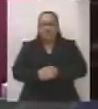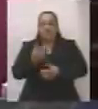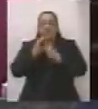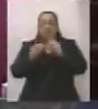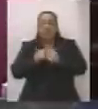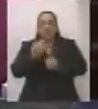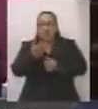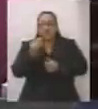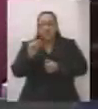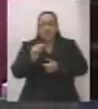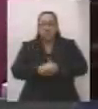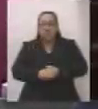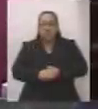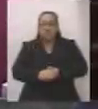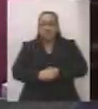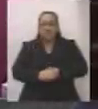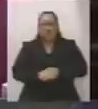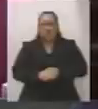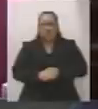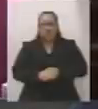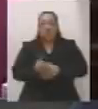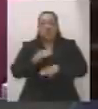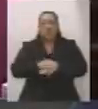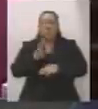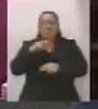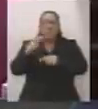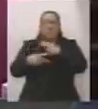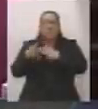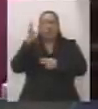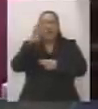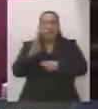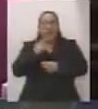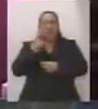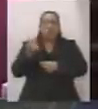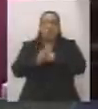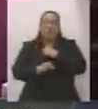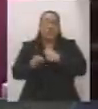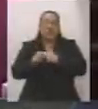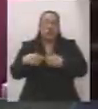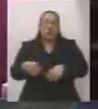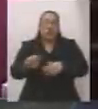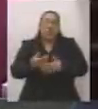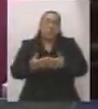conversando con ustedes un poco sobre su vecino del Brasil. Brasil es un país que